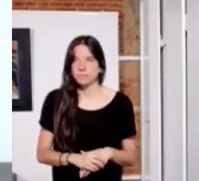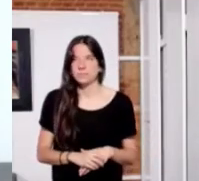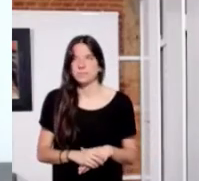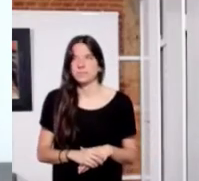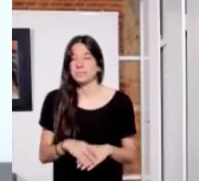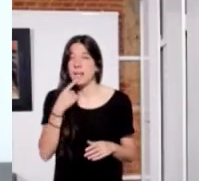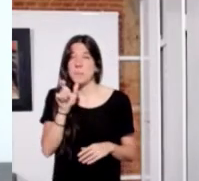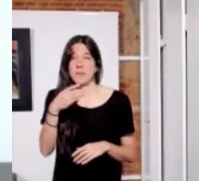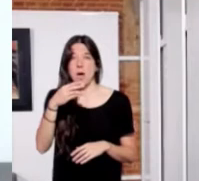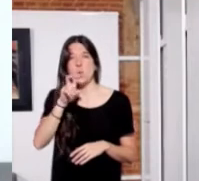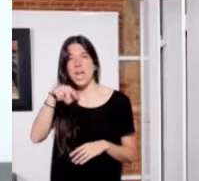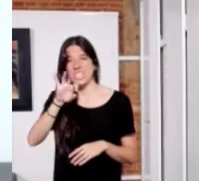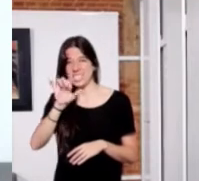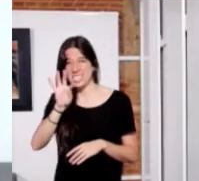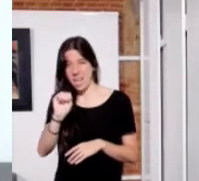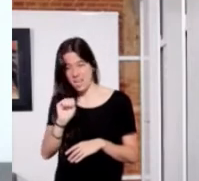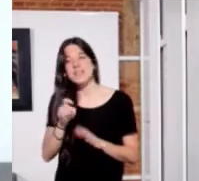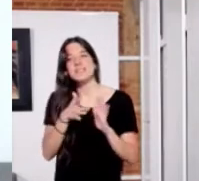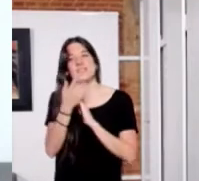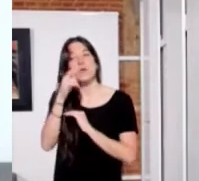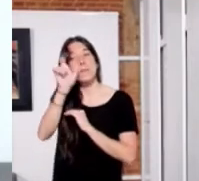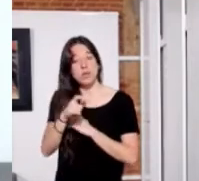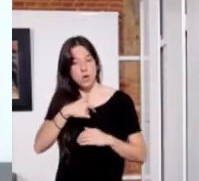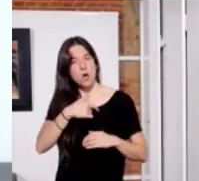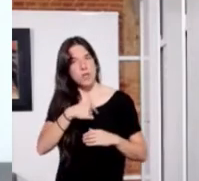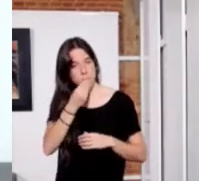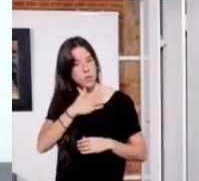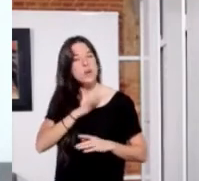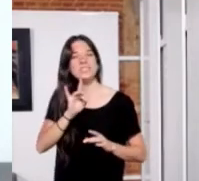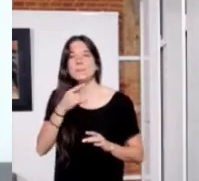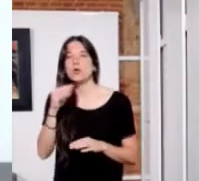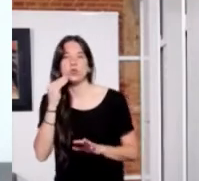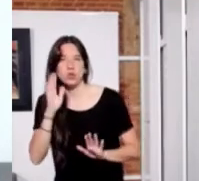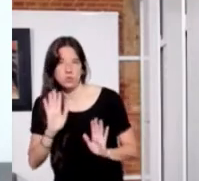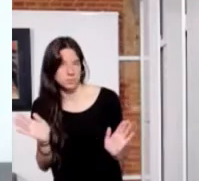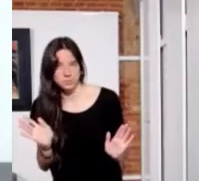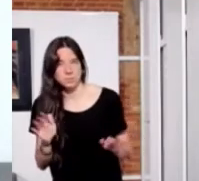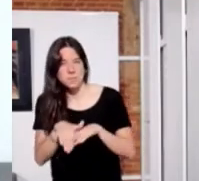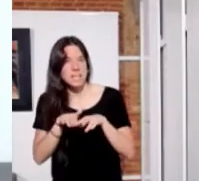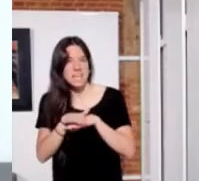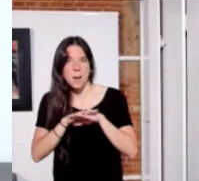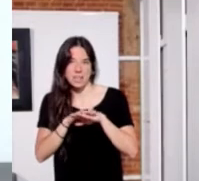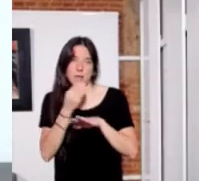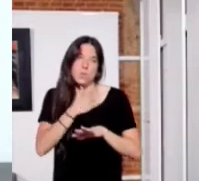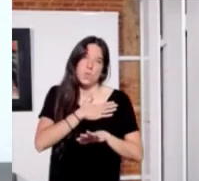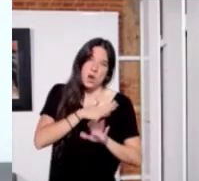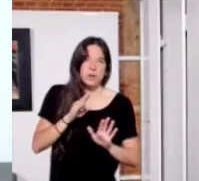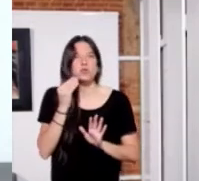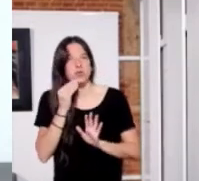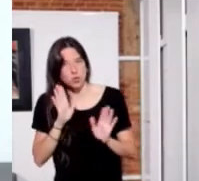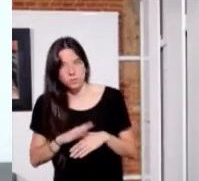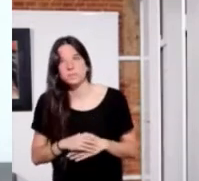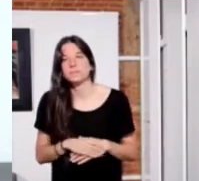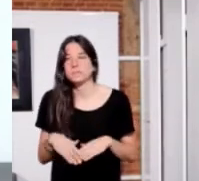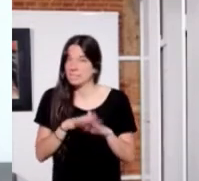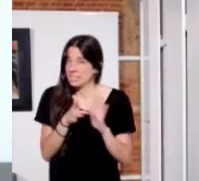La palabra buenista significa alguien con buen corazón pero tonto. Básicamente el significado de buenista, ¿no?